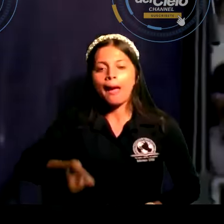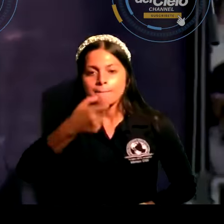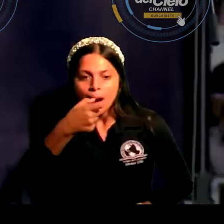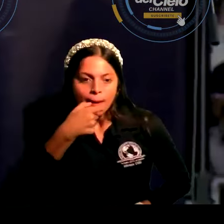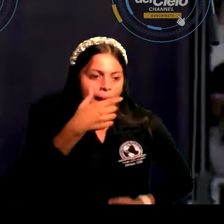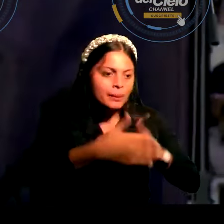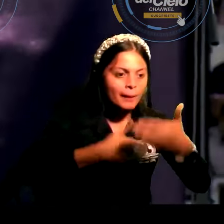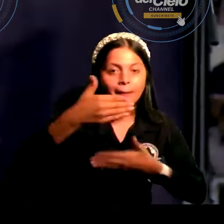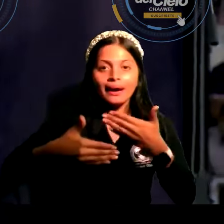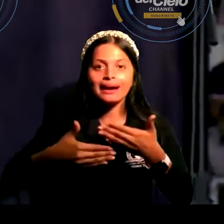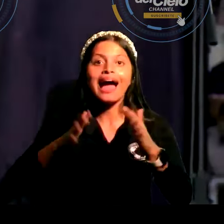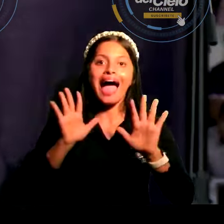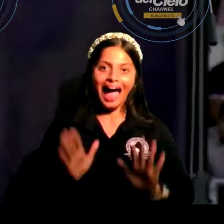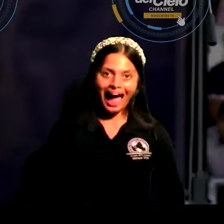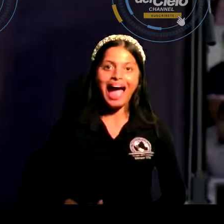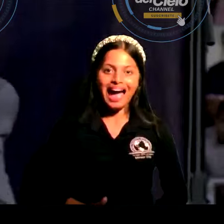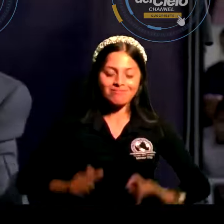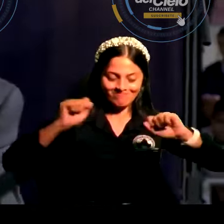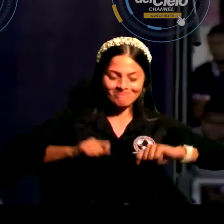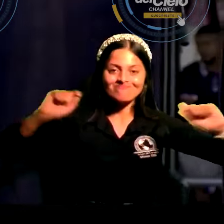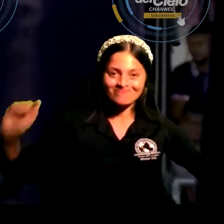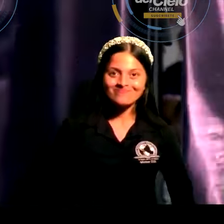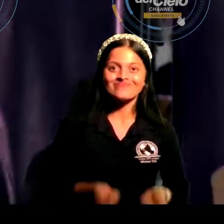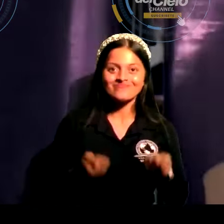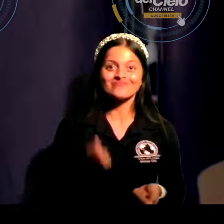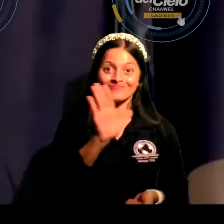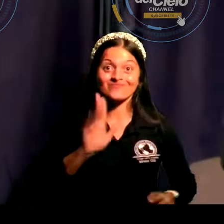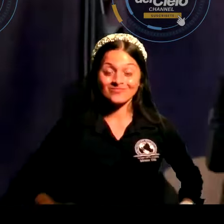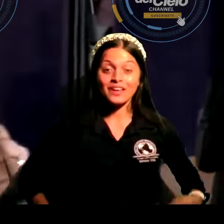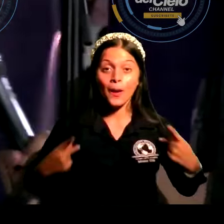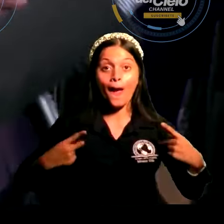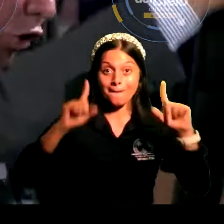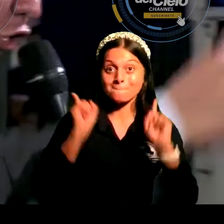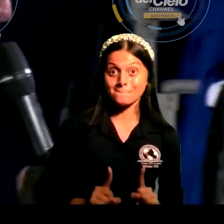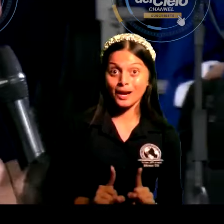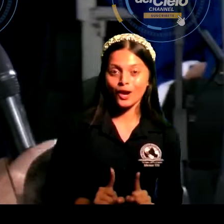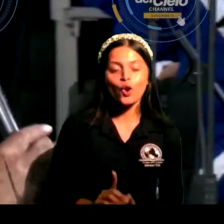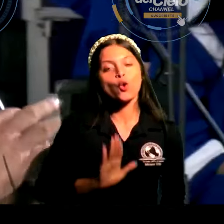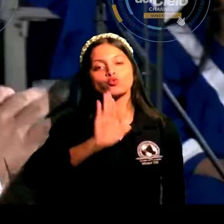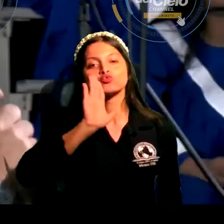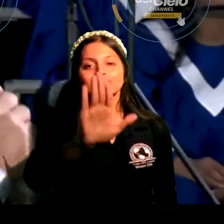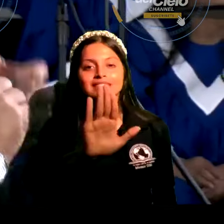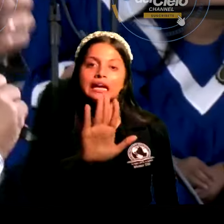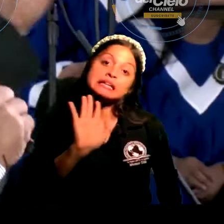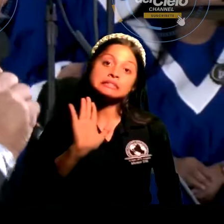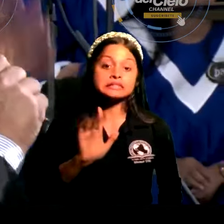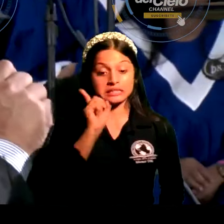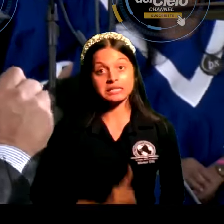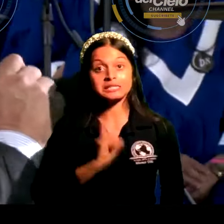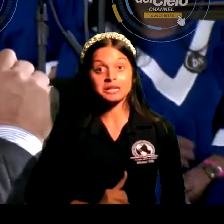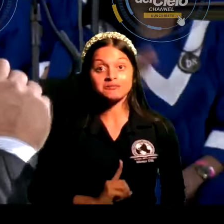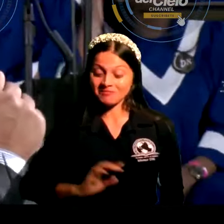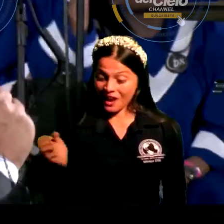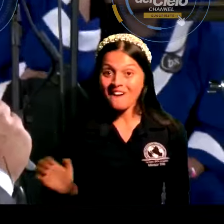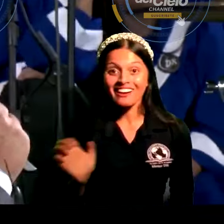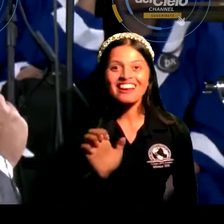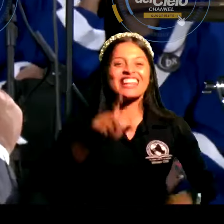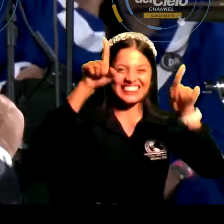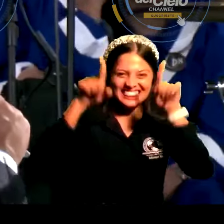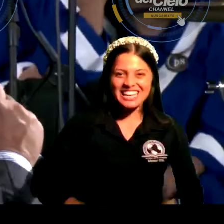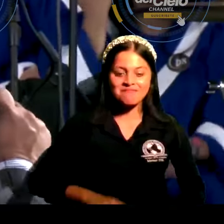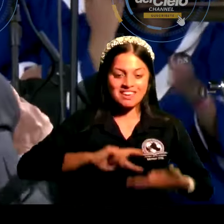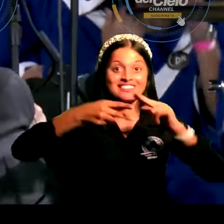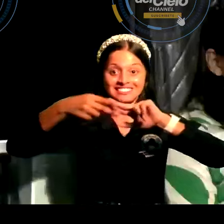que la verdad? Pues el Evangelio le dice la verdad a las personas. El Evangelio le dice al